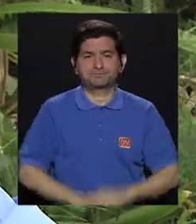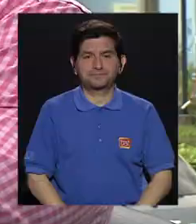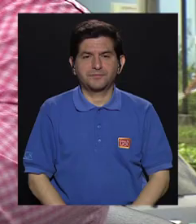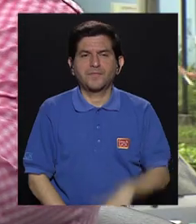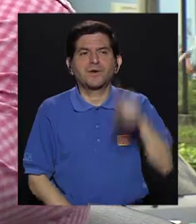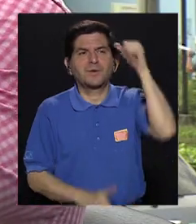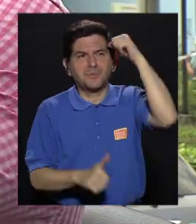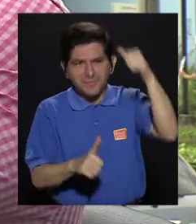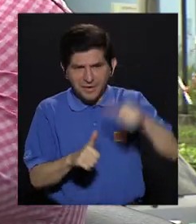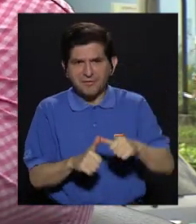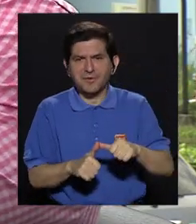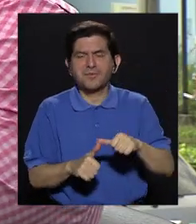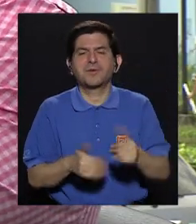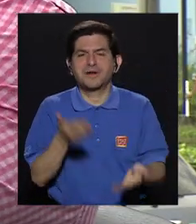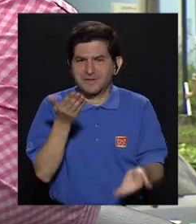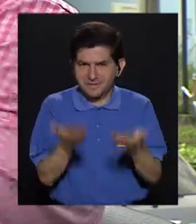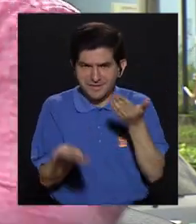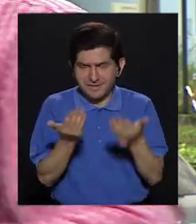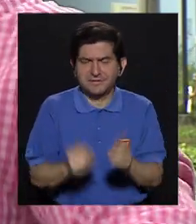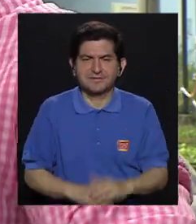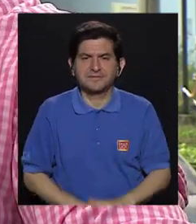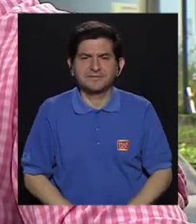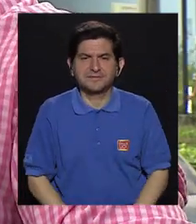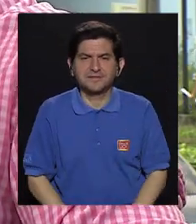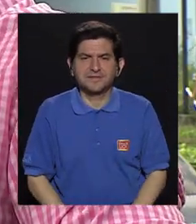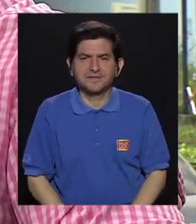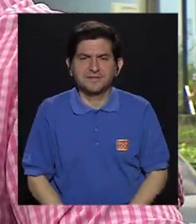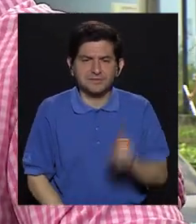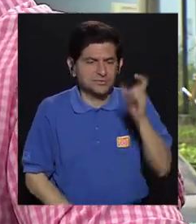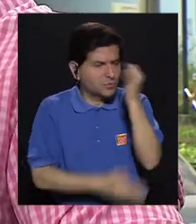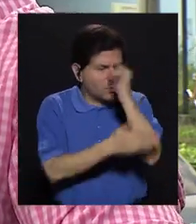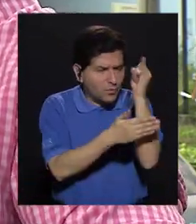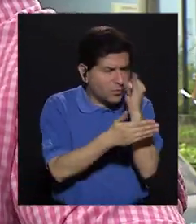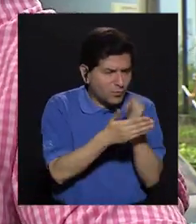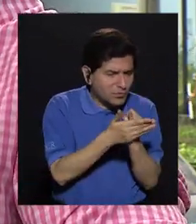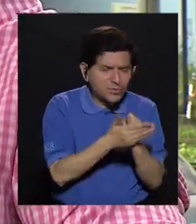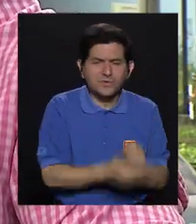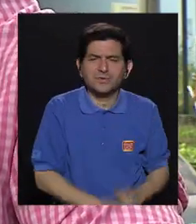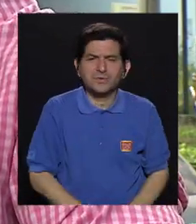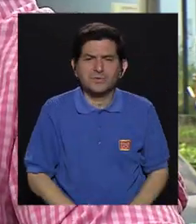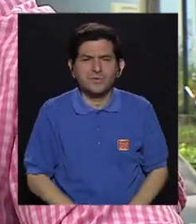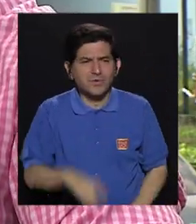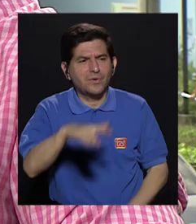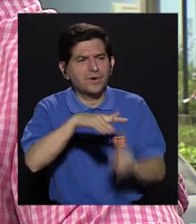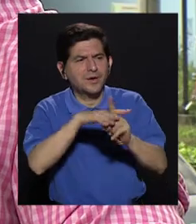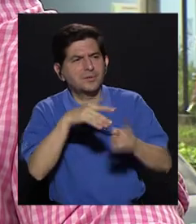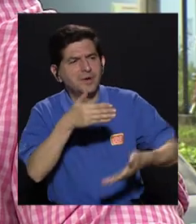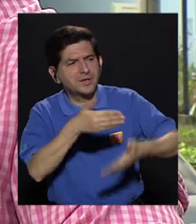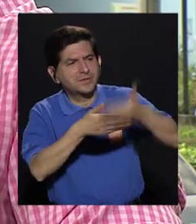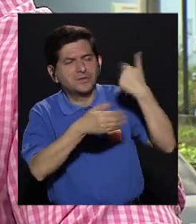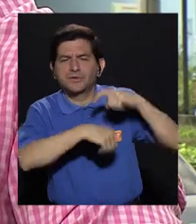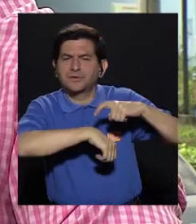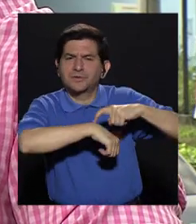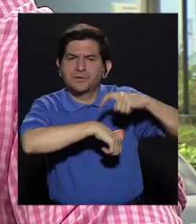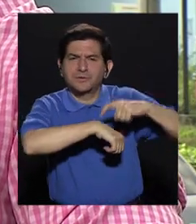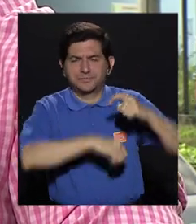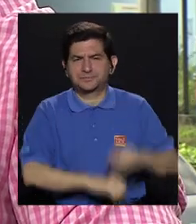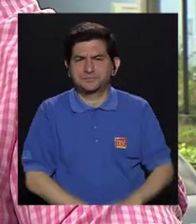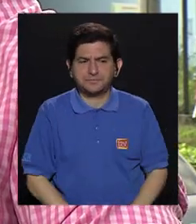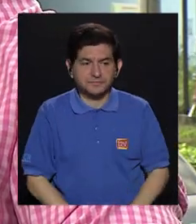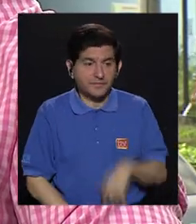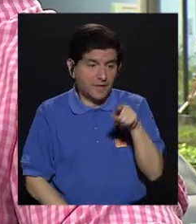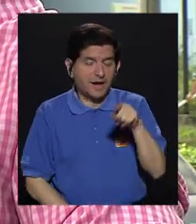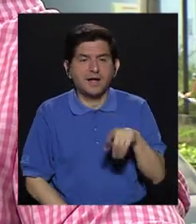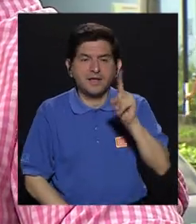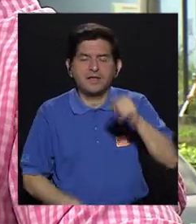pasivos. Eso me recuerda mucho, compañeros, una caricatura que salía hace un tiempo